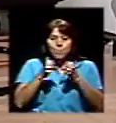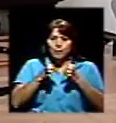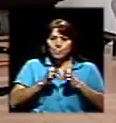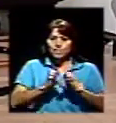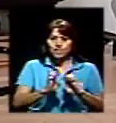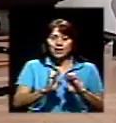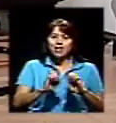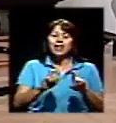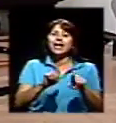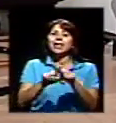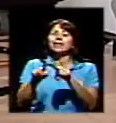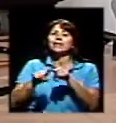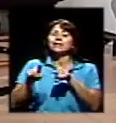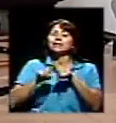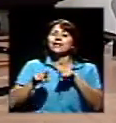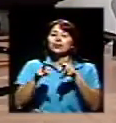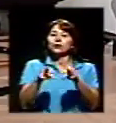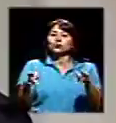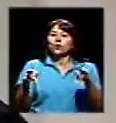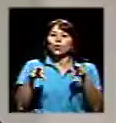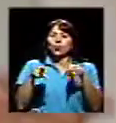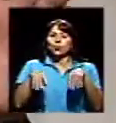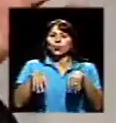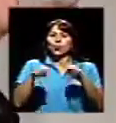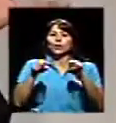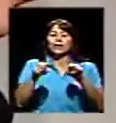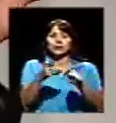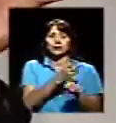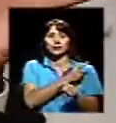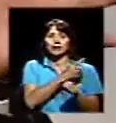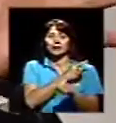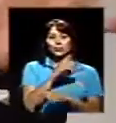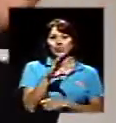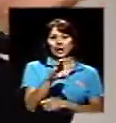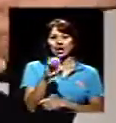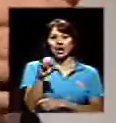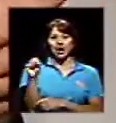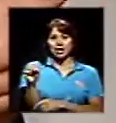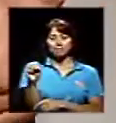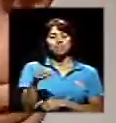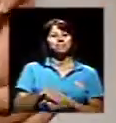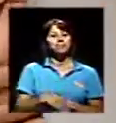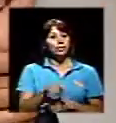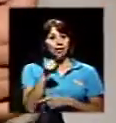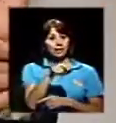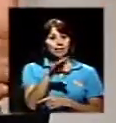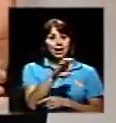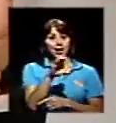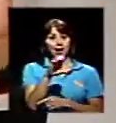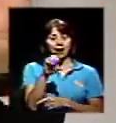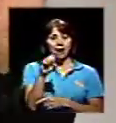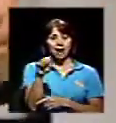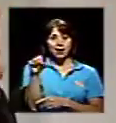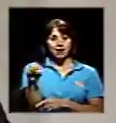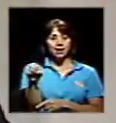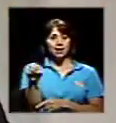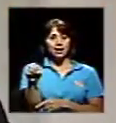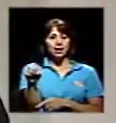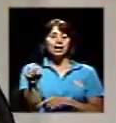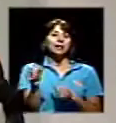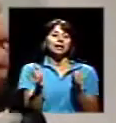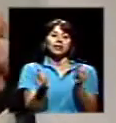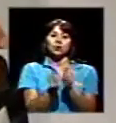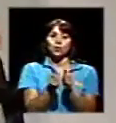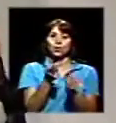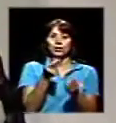dirección de la caja. Y esta caja, que con los impuestos que